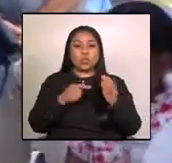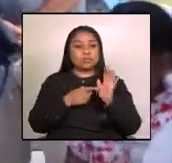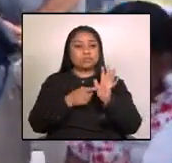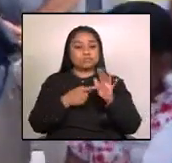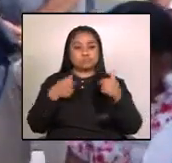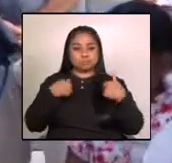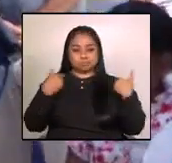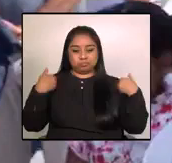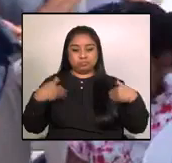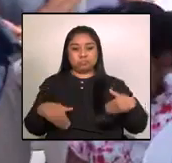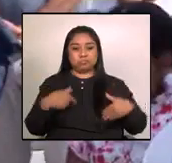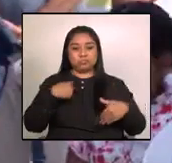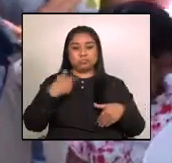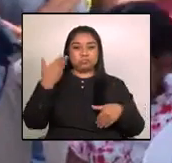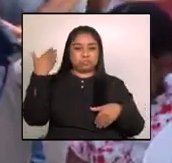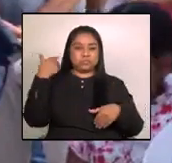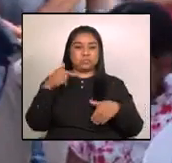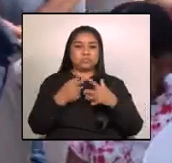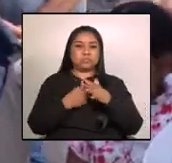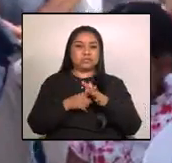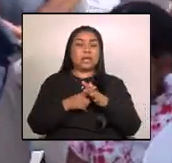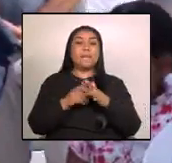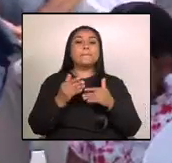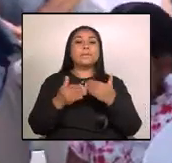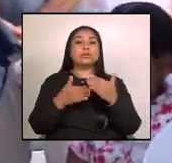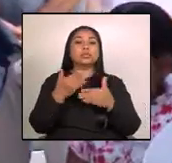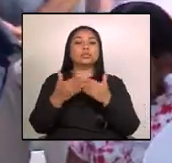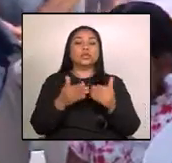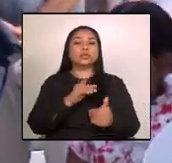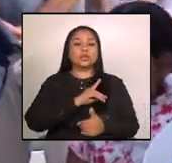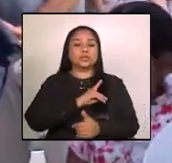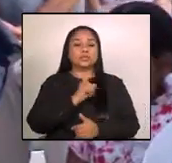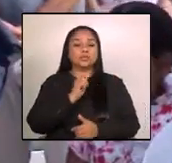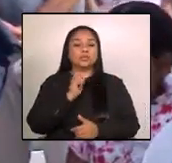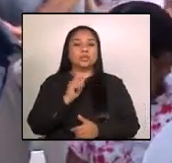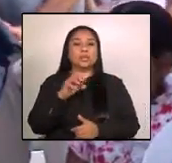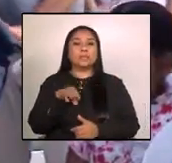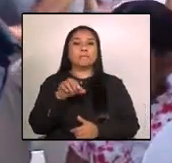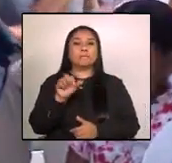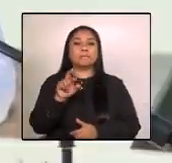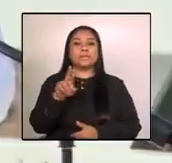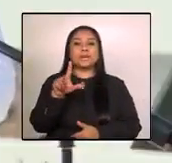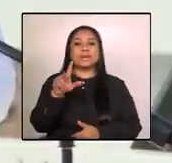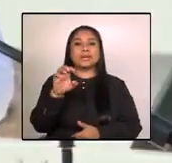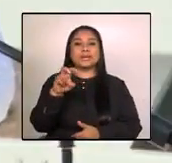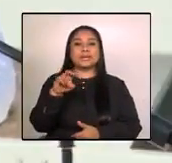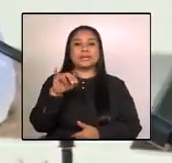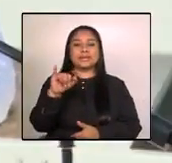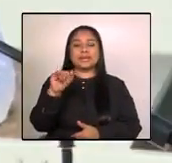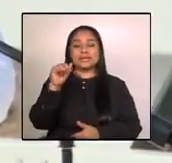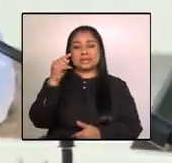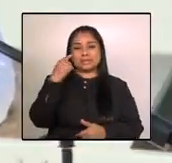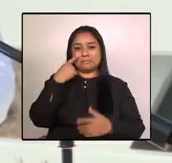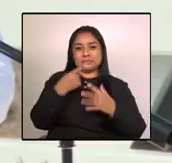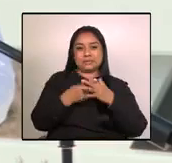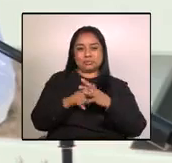represento, iniciamos con el proceso con la señora diputada Maleni Matías. Señora diputada, muchas